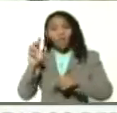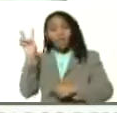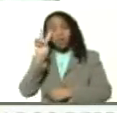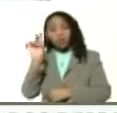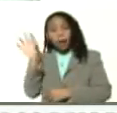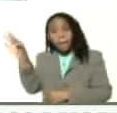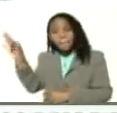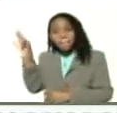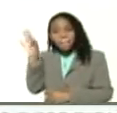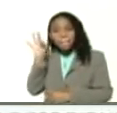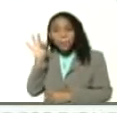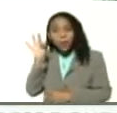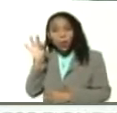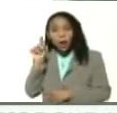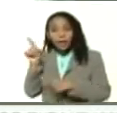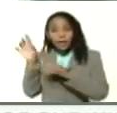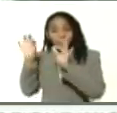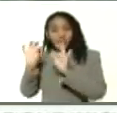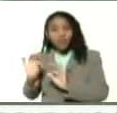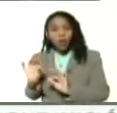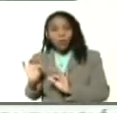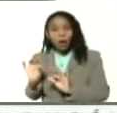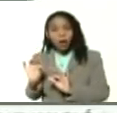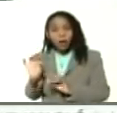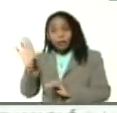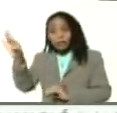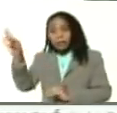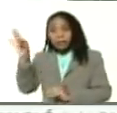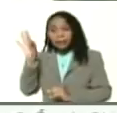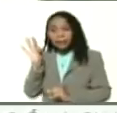escoger, a través de este mecanismo, va